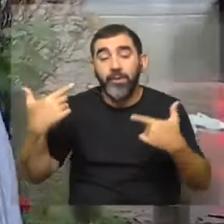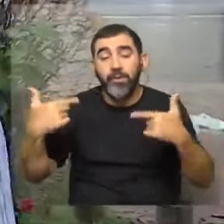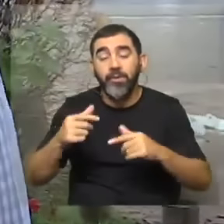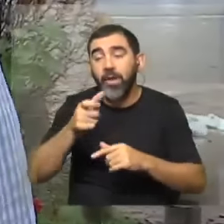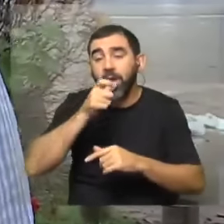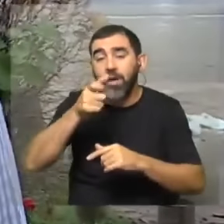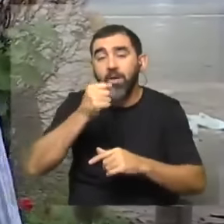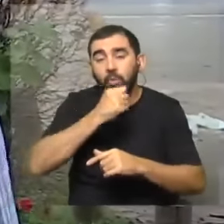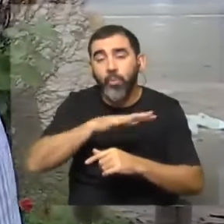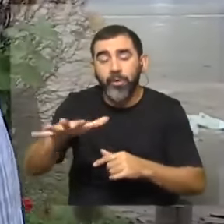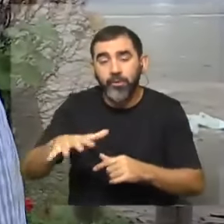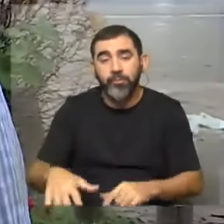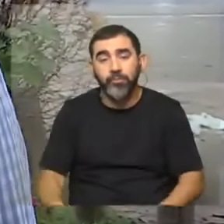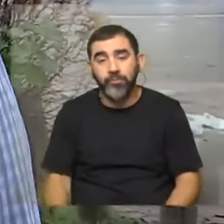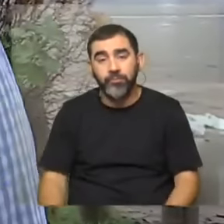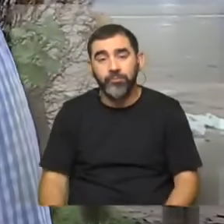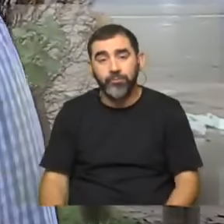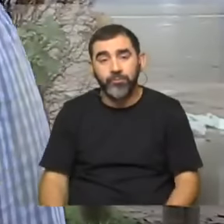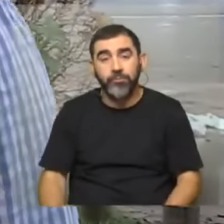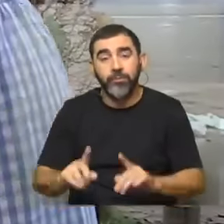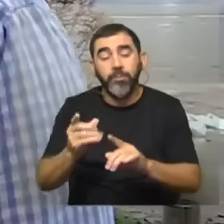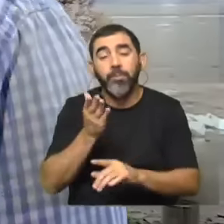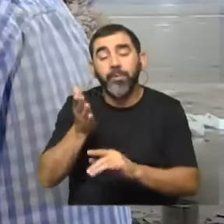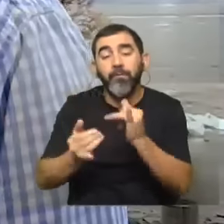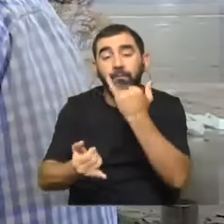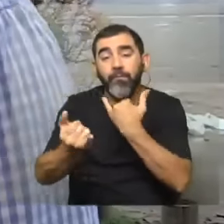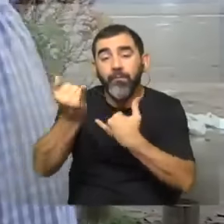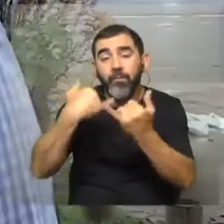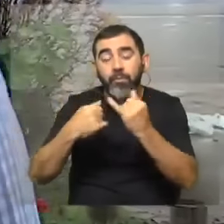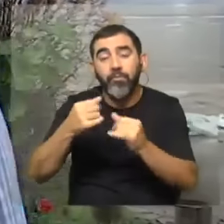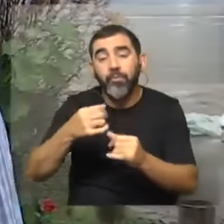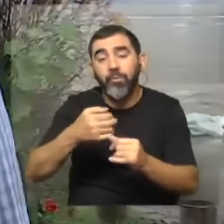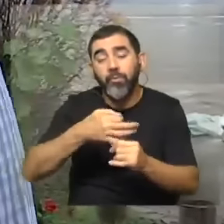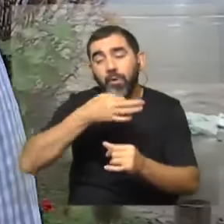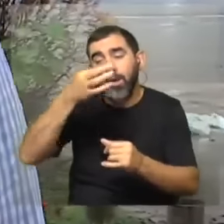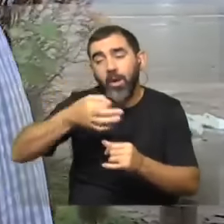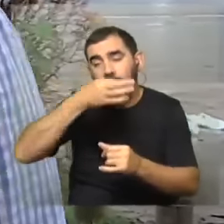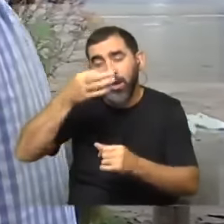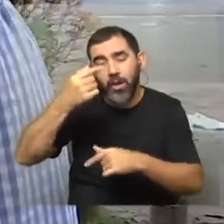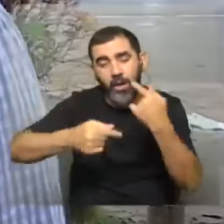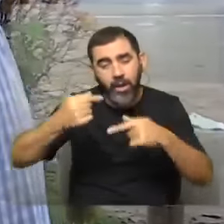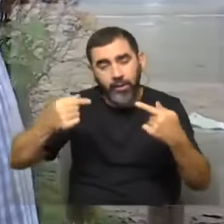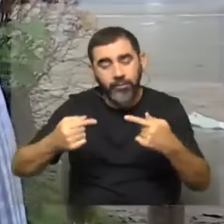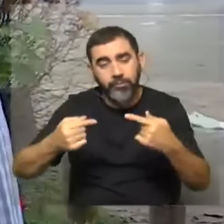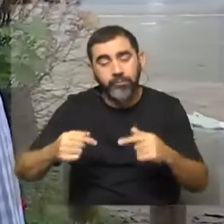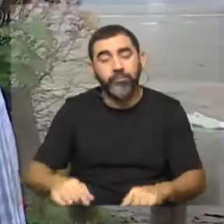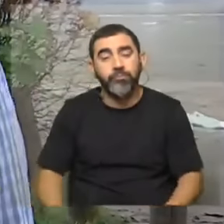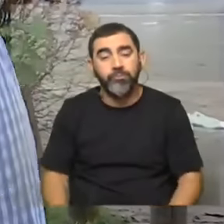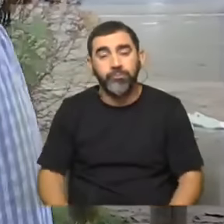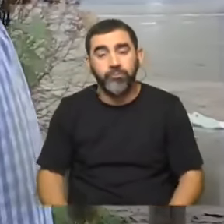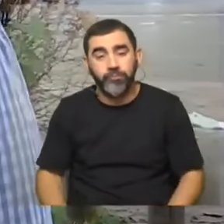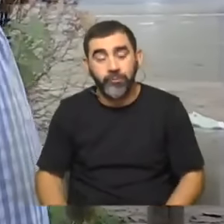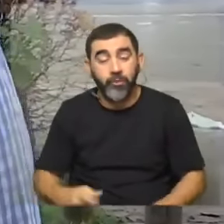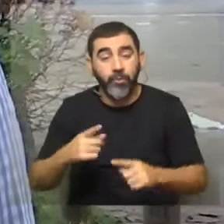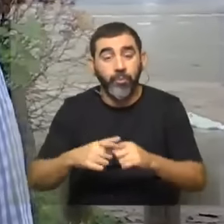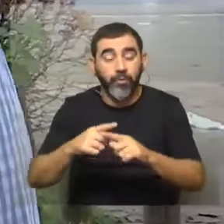fundamentos históricos pero también le estamos solicitando información sobre los actos previstos este no solo en ocasión de